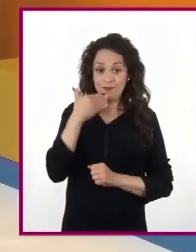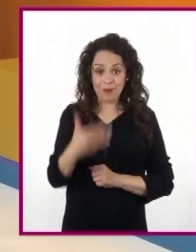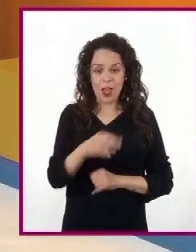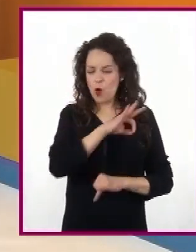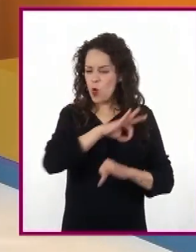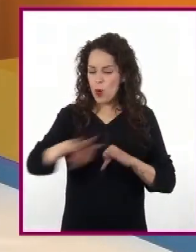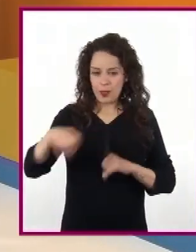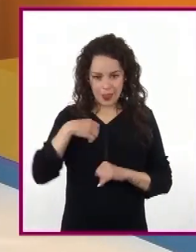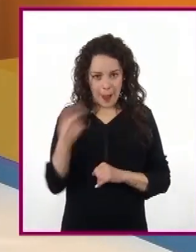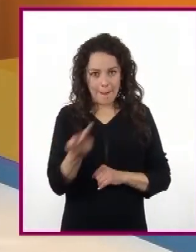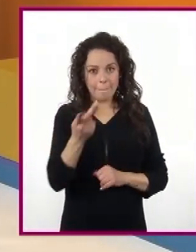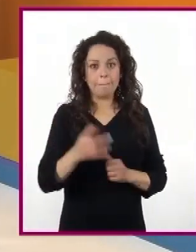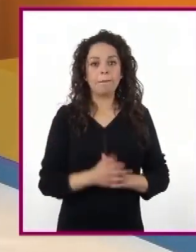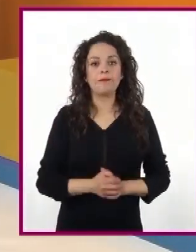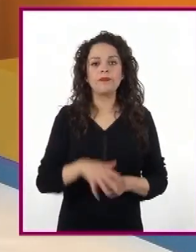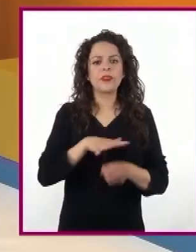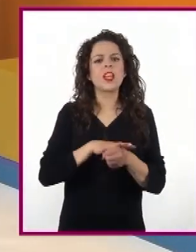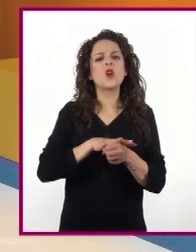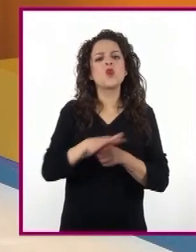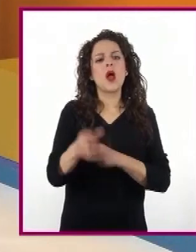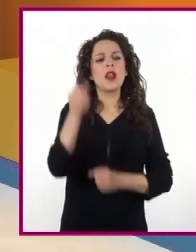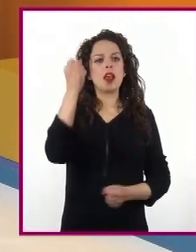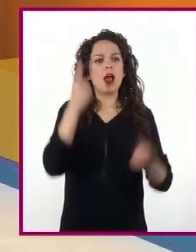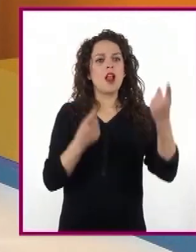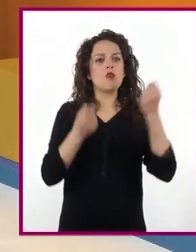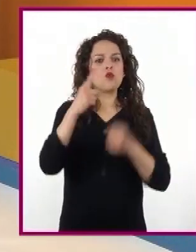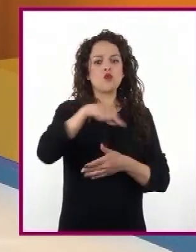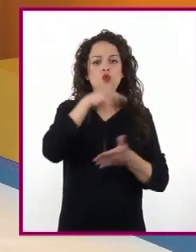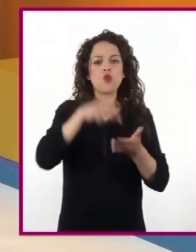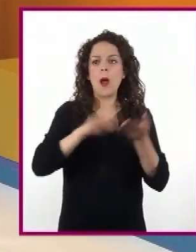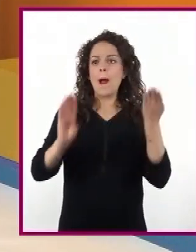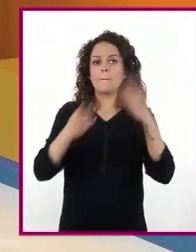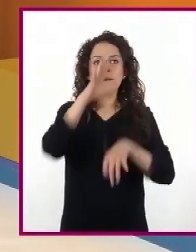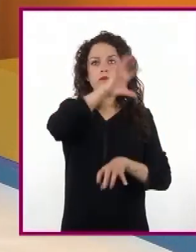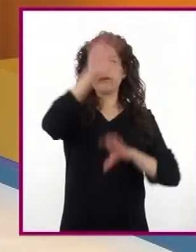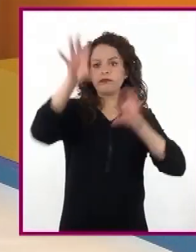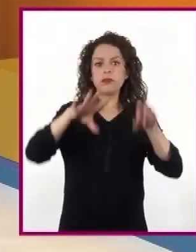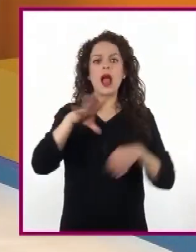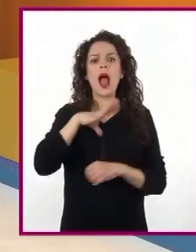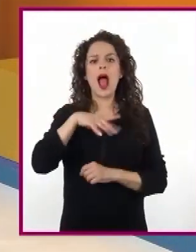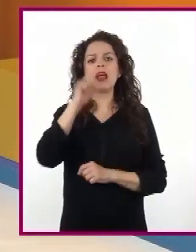última. ¿Cuáles son algunas partes del mundo que presentan climas polares?